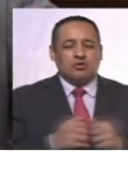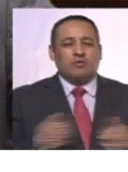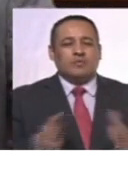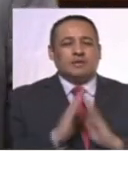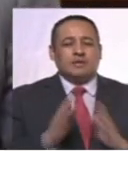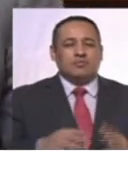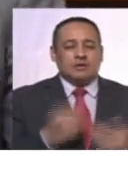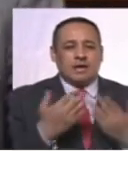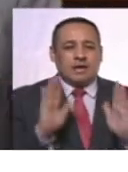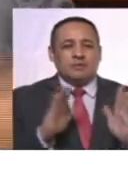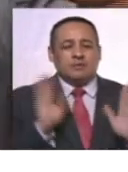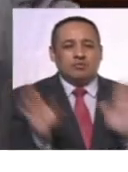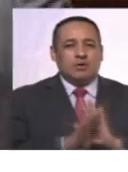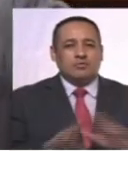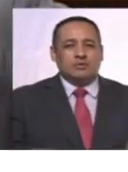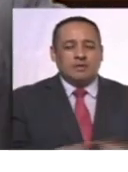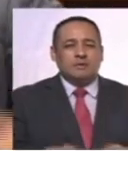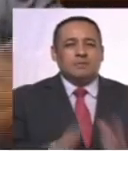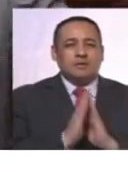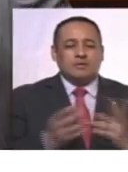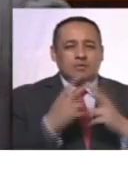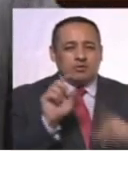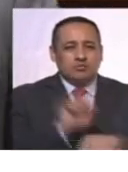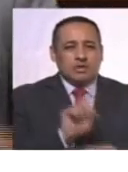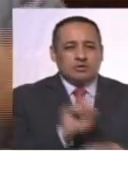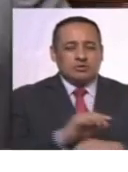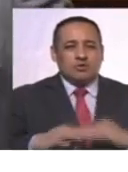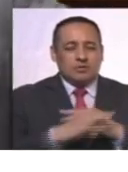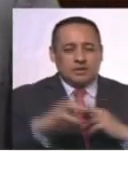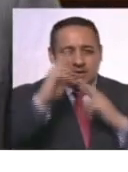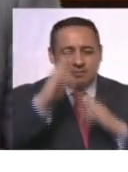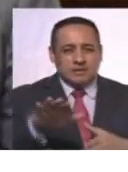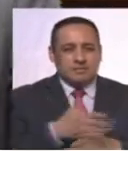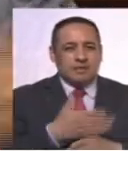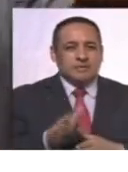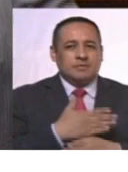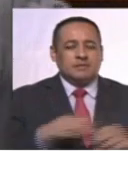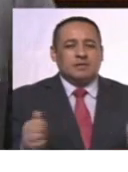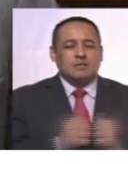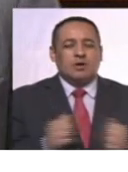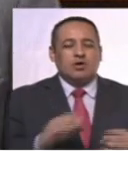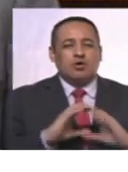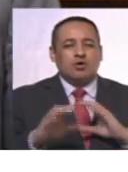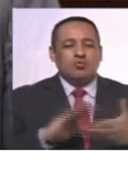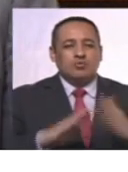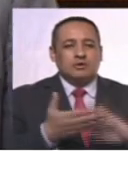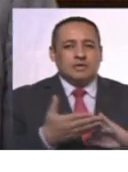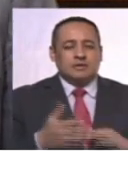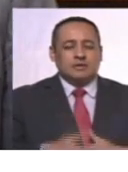convoquemos a la reactivación, convoquemos a una educación democrática, participativa, comunitaria.